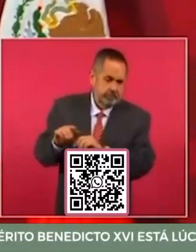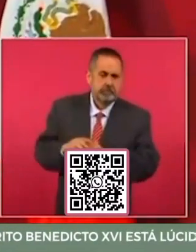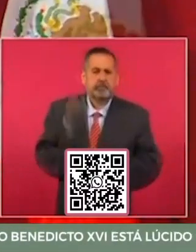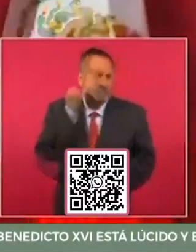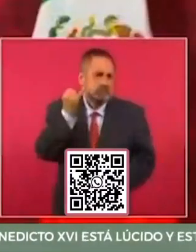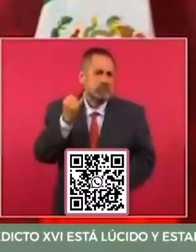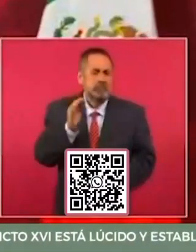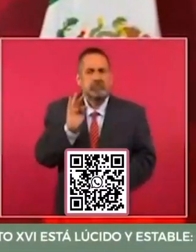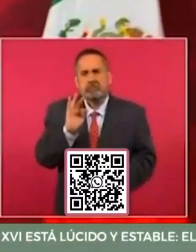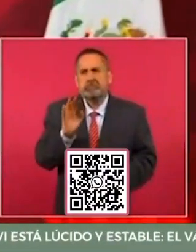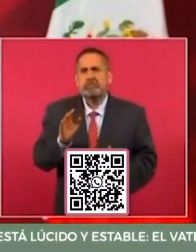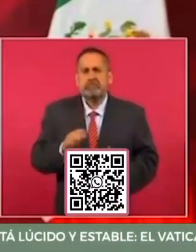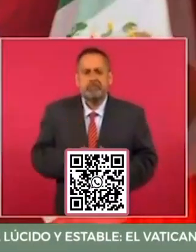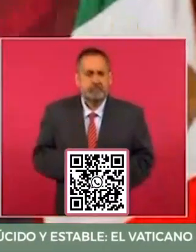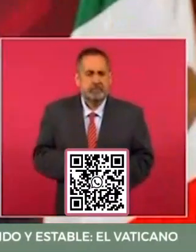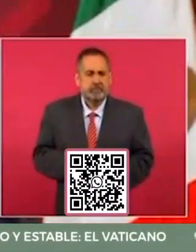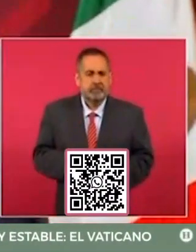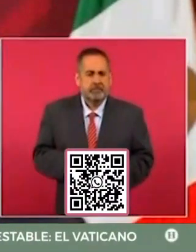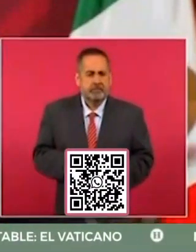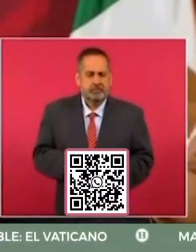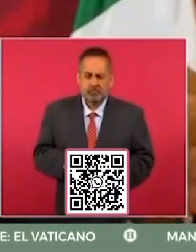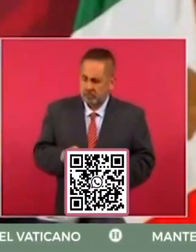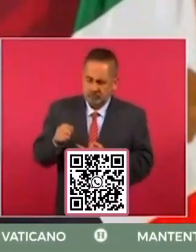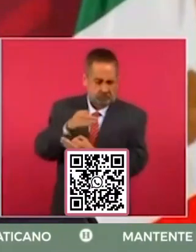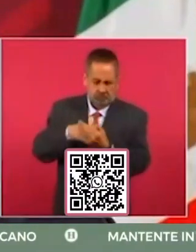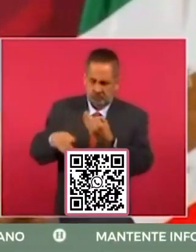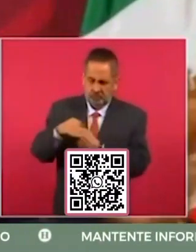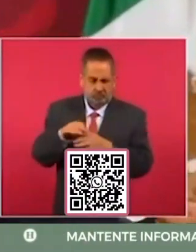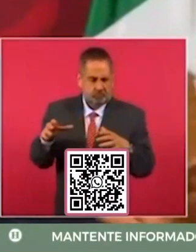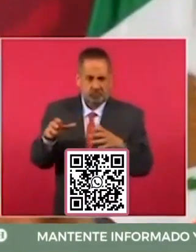que todos tuvieran la misma